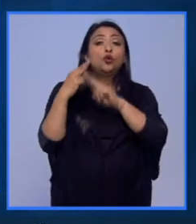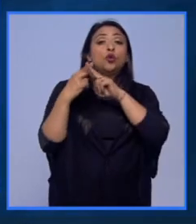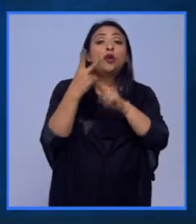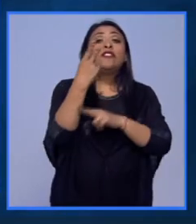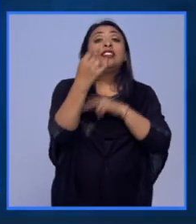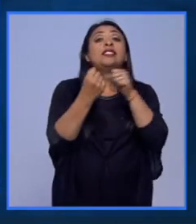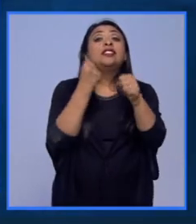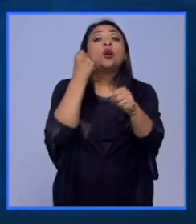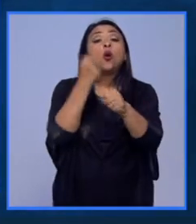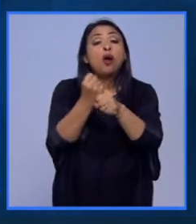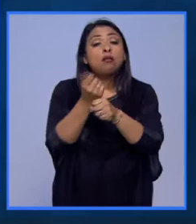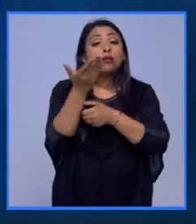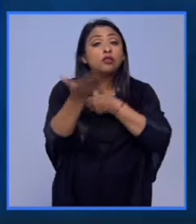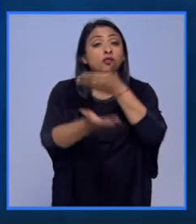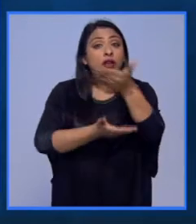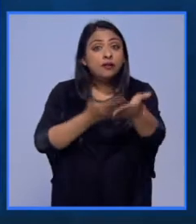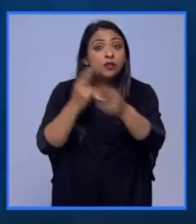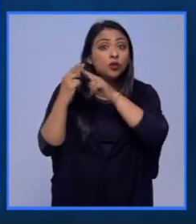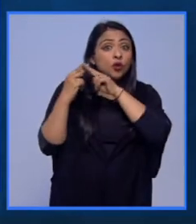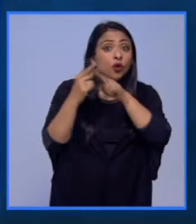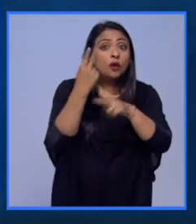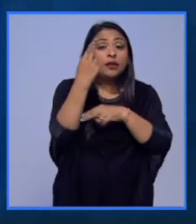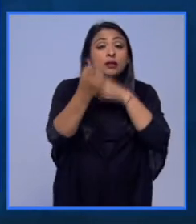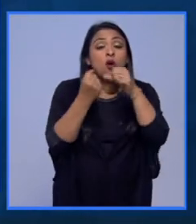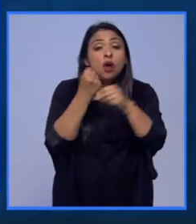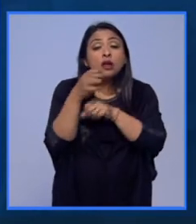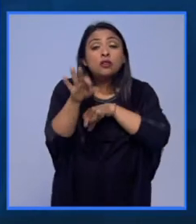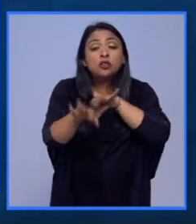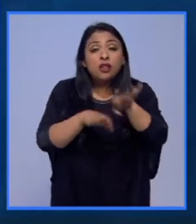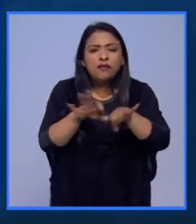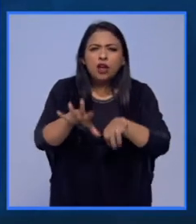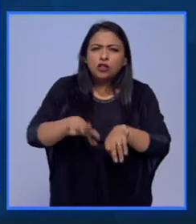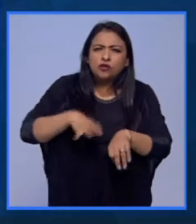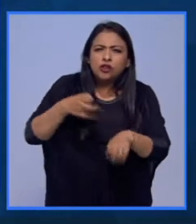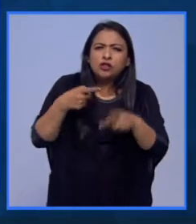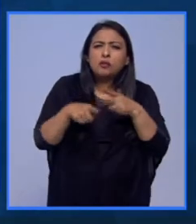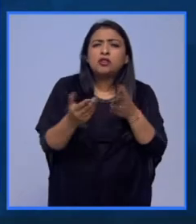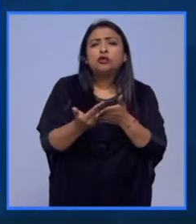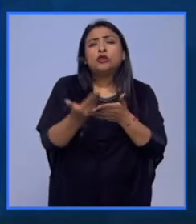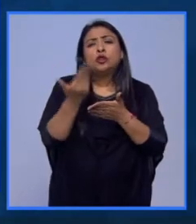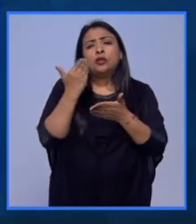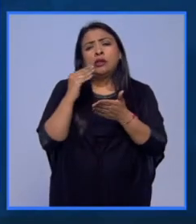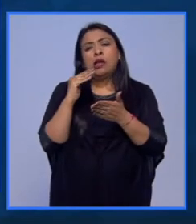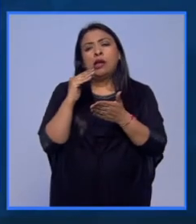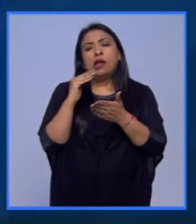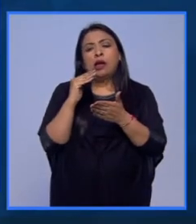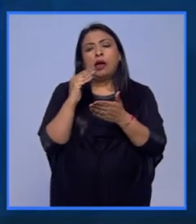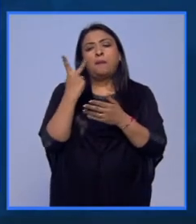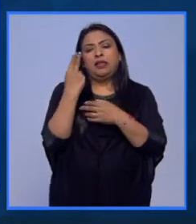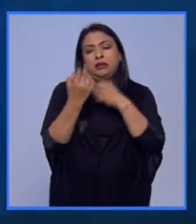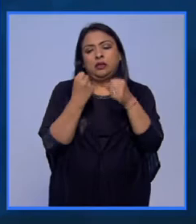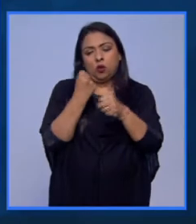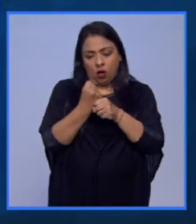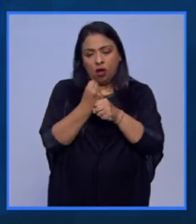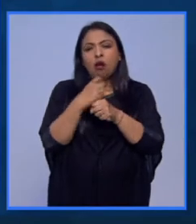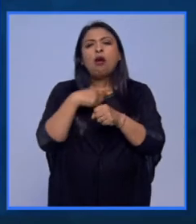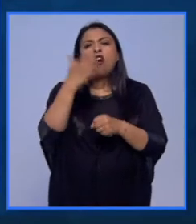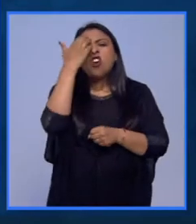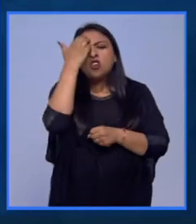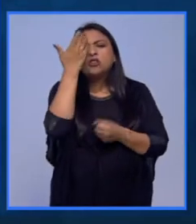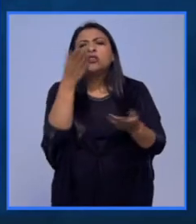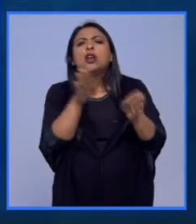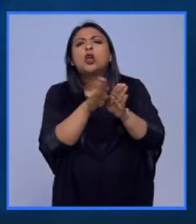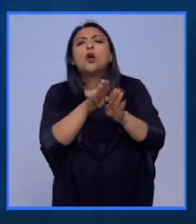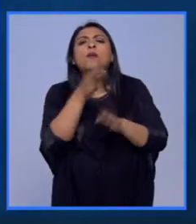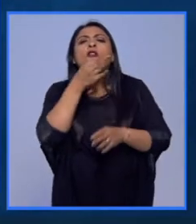25 años de servicio y 25 años de trabajo, un esfuerzo que inició hace un cuarto de siglo, y vamos a conocer cómo es que